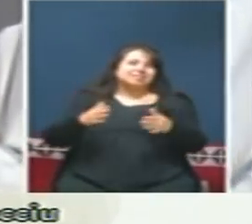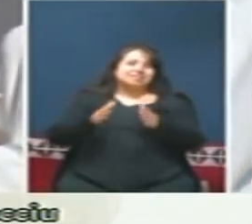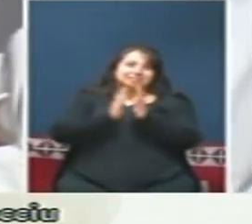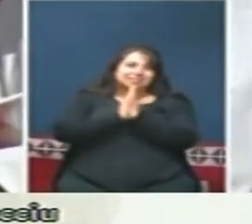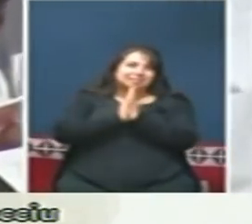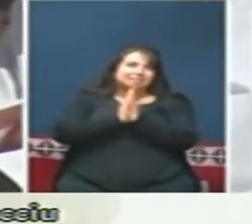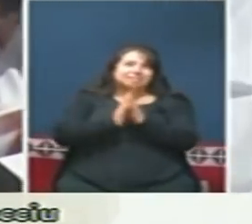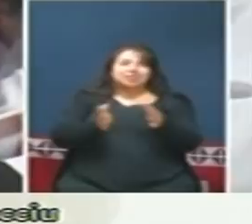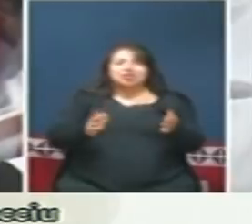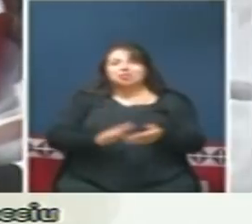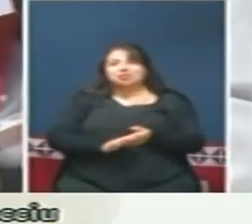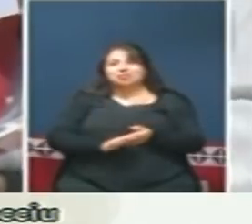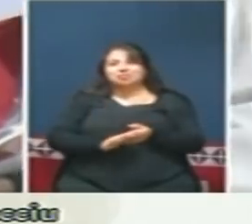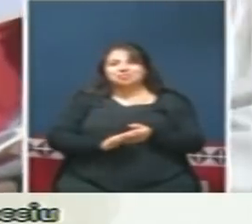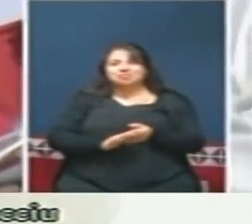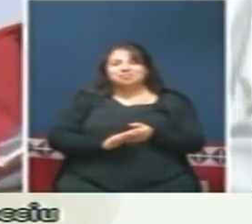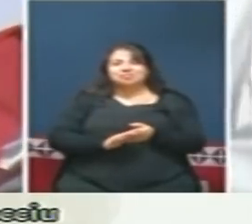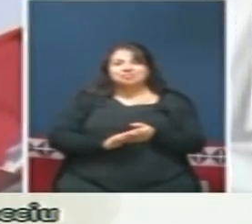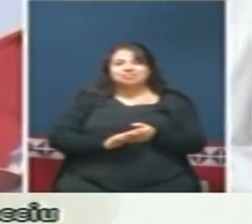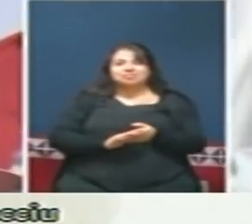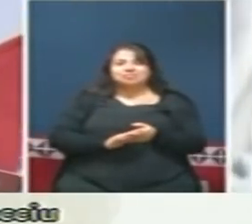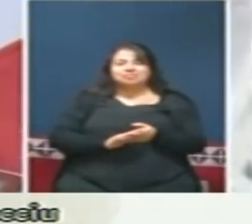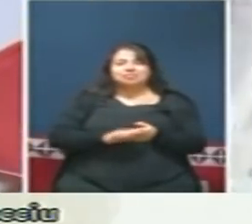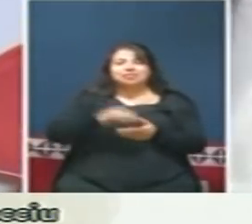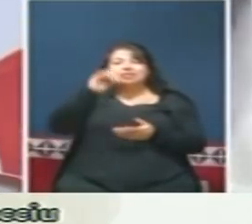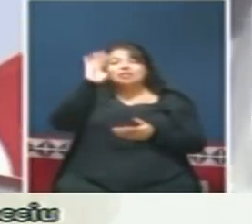coraje. Y